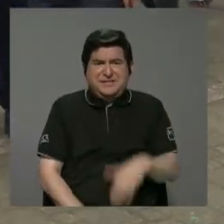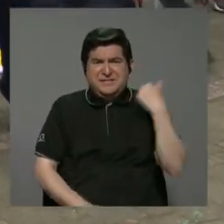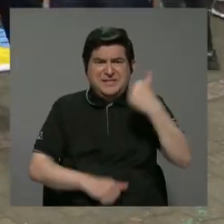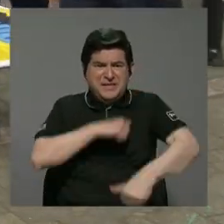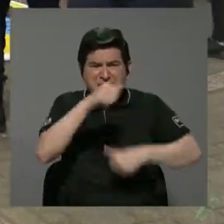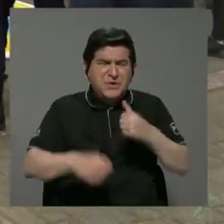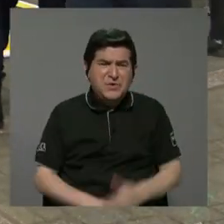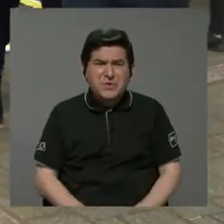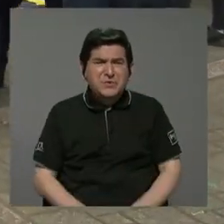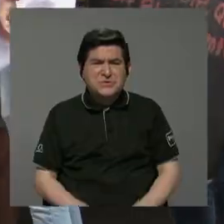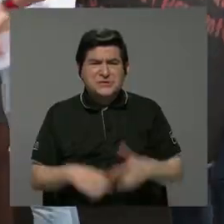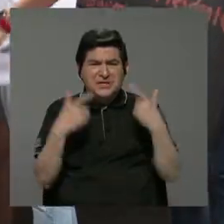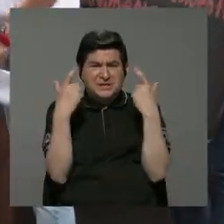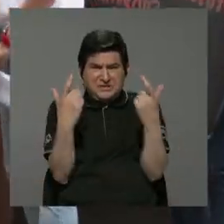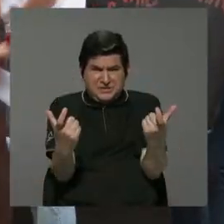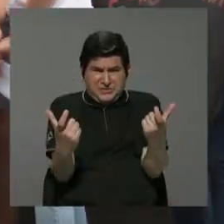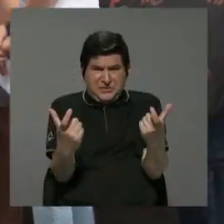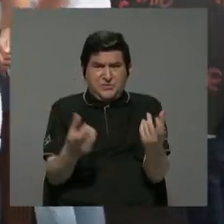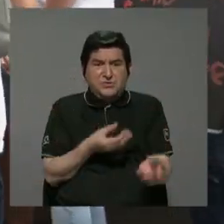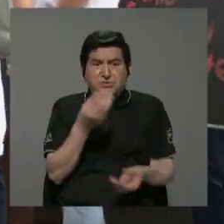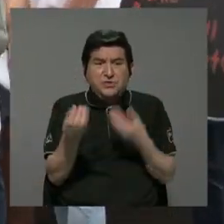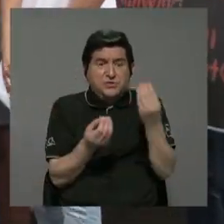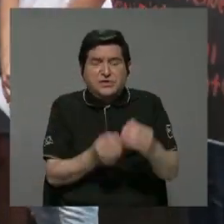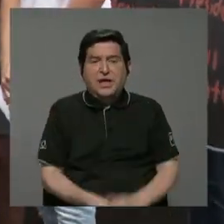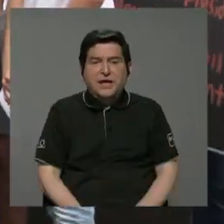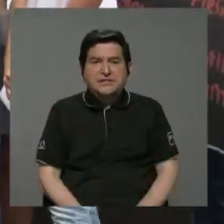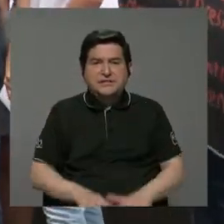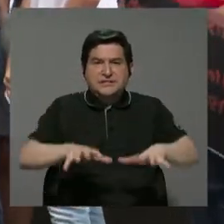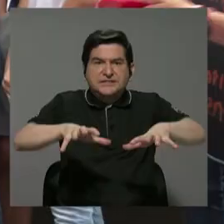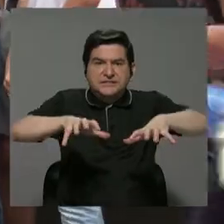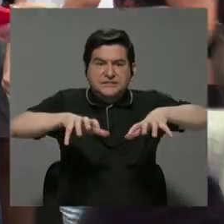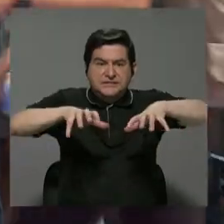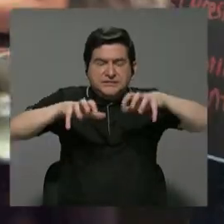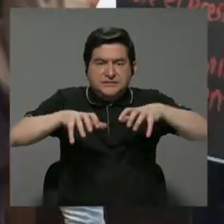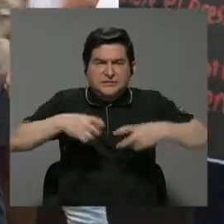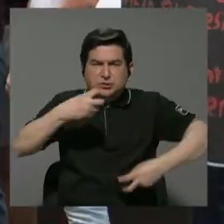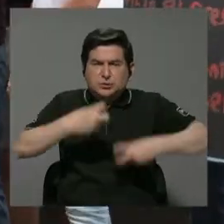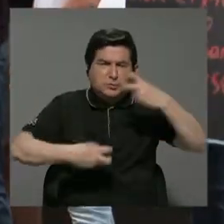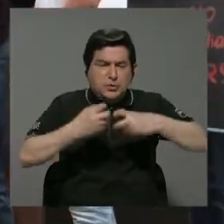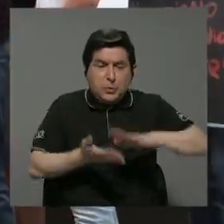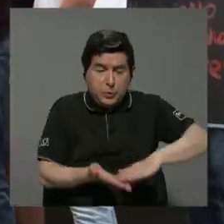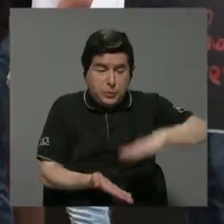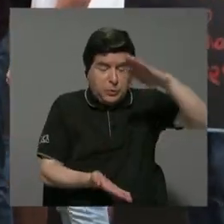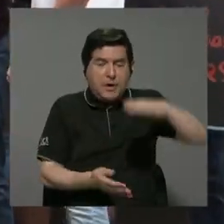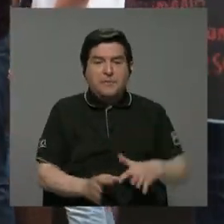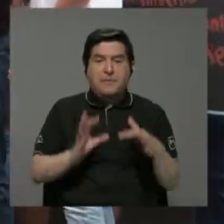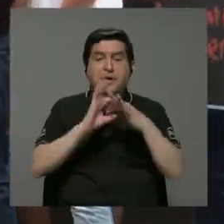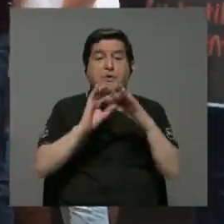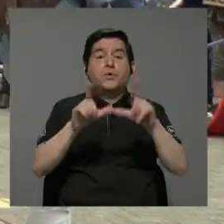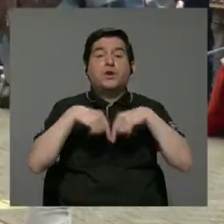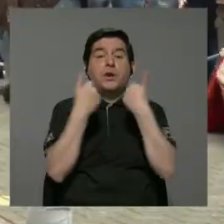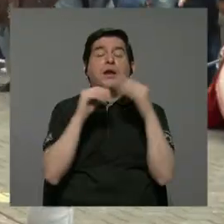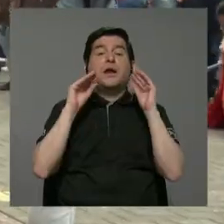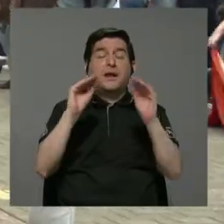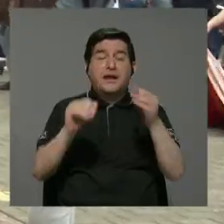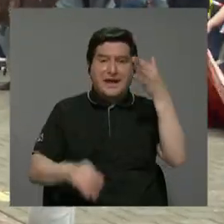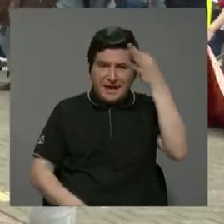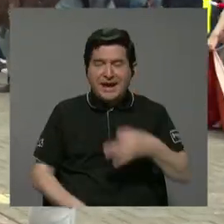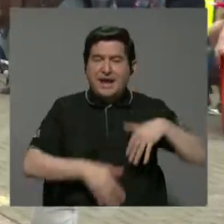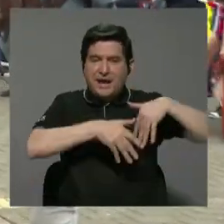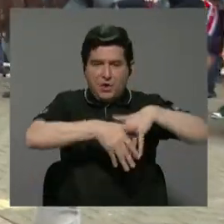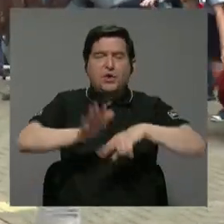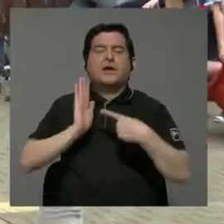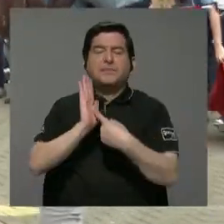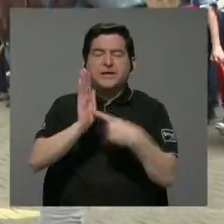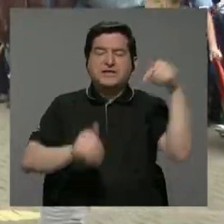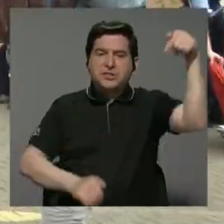los recursos lo que hace es elevar tensiones, elevar conflictos y unir al sector educativo, que eso es lo que creo que la marcha está